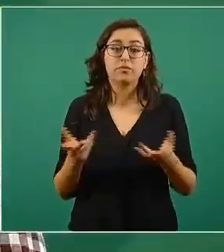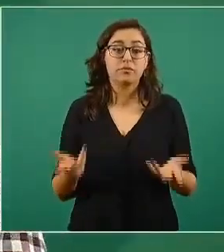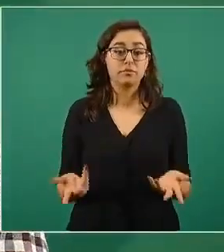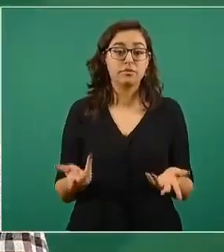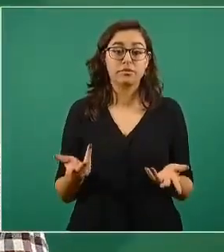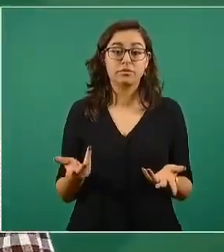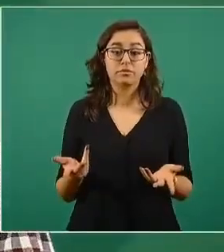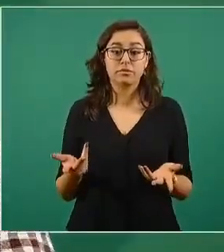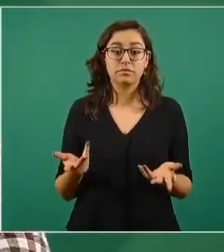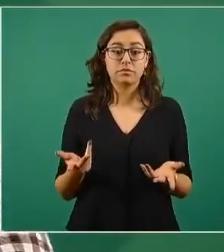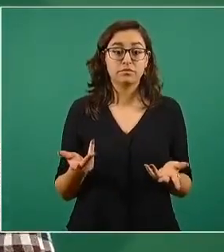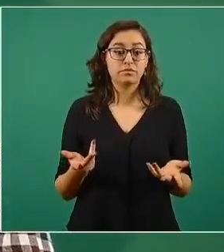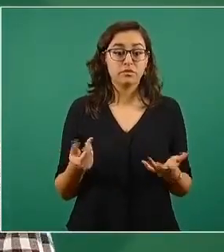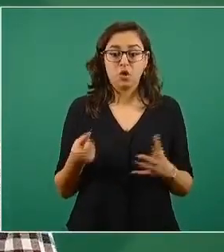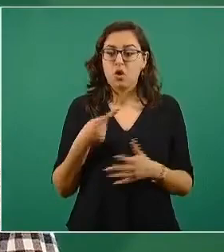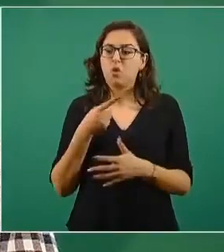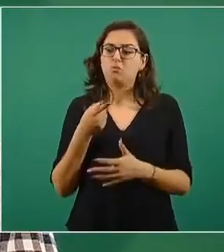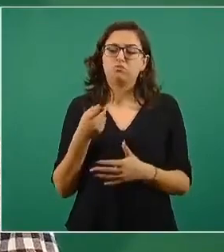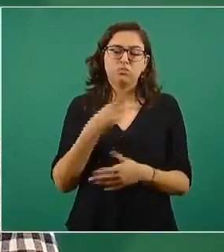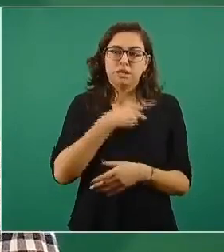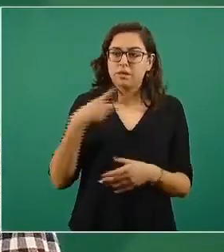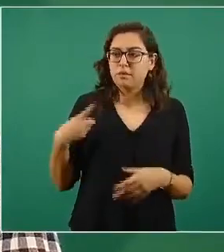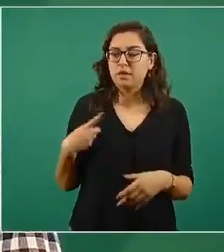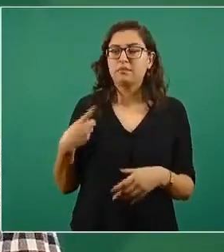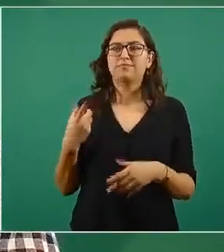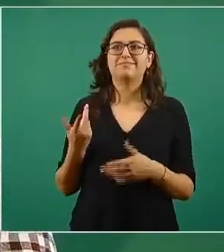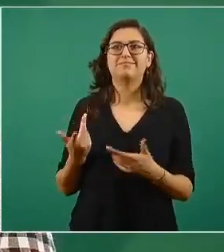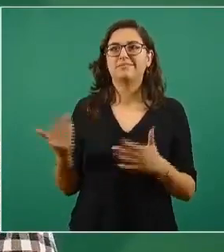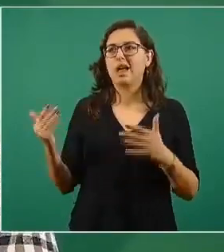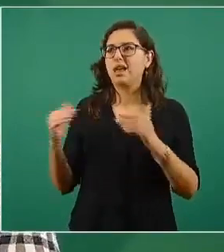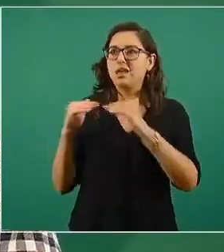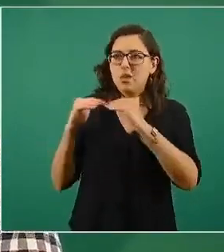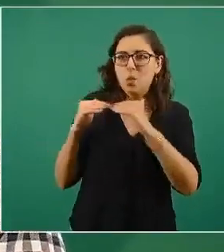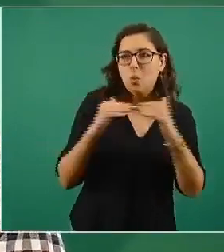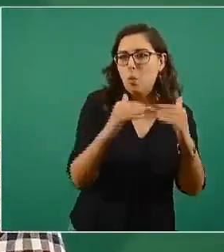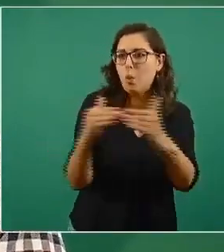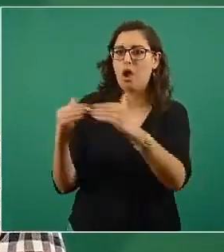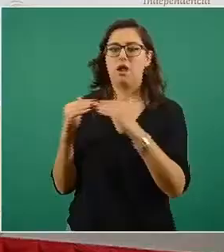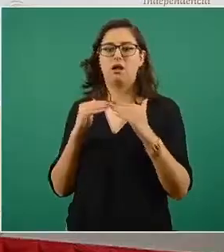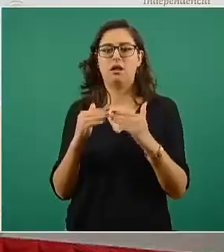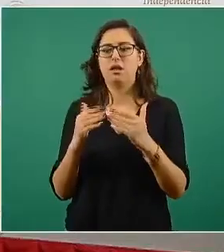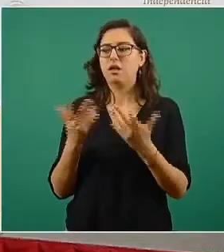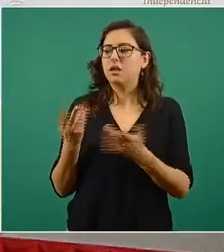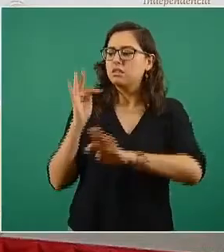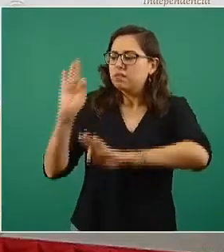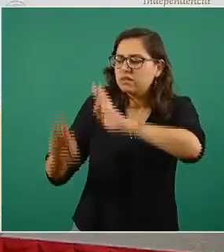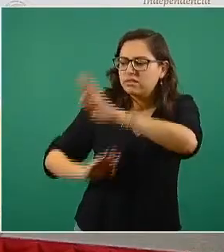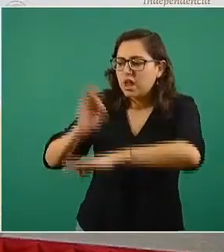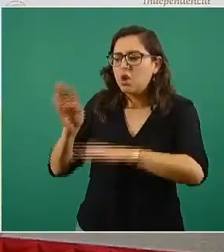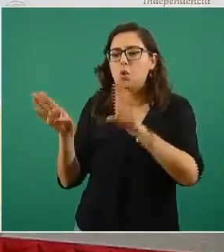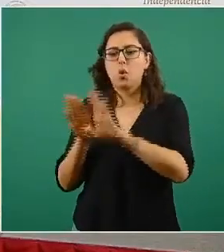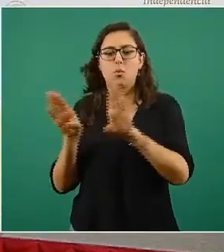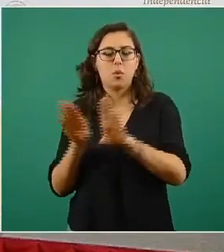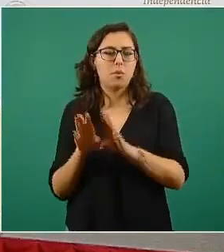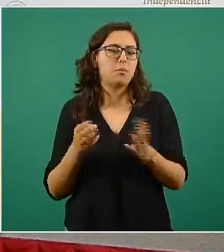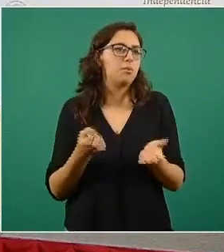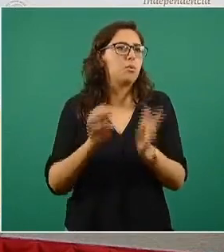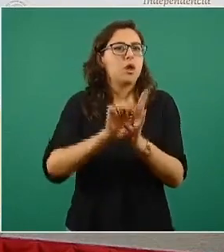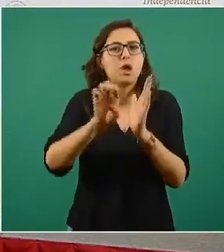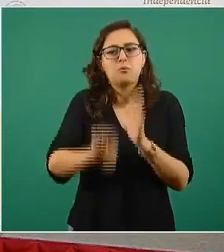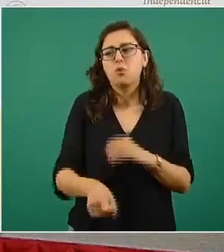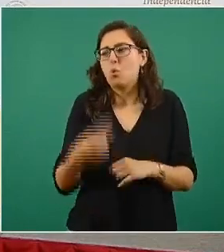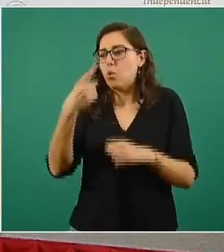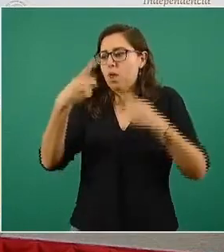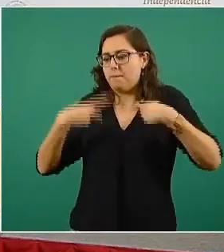al proveerle todas las demás cuidados. En general, una persona que reside en domicilio y, por ejemplo, que no puede verbalizar